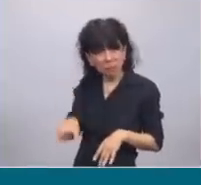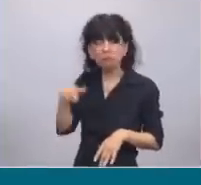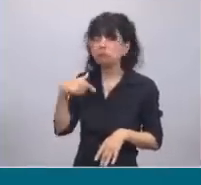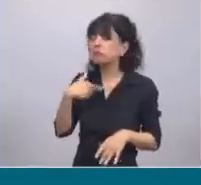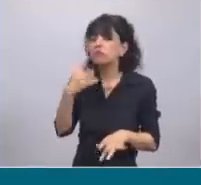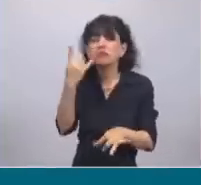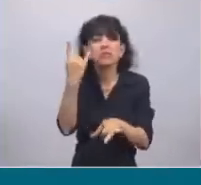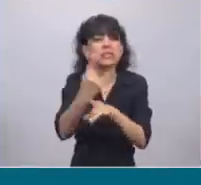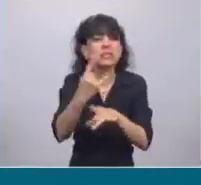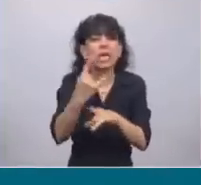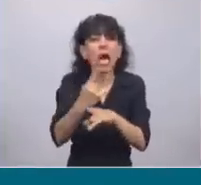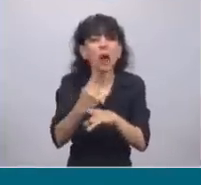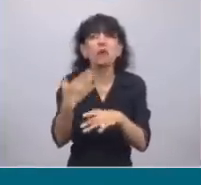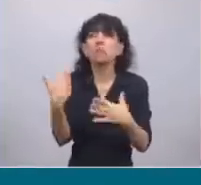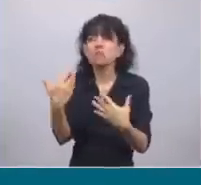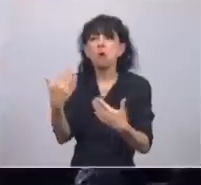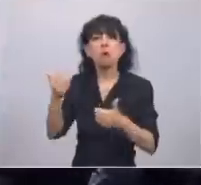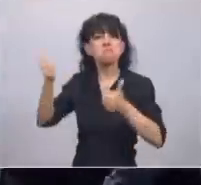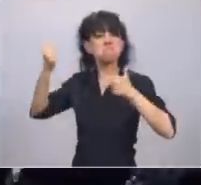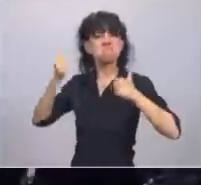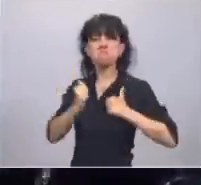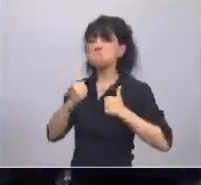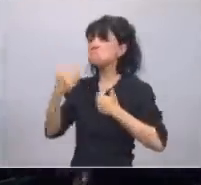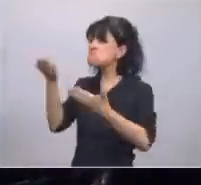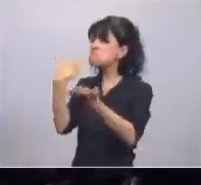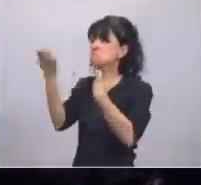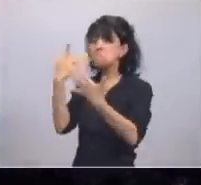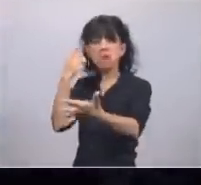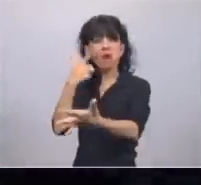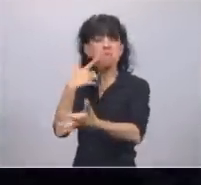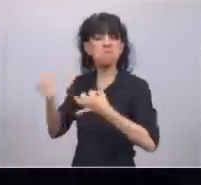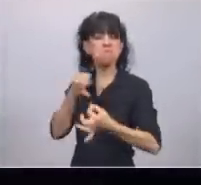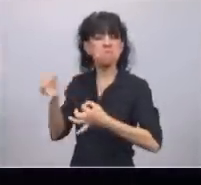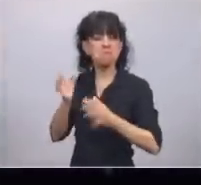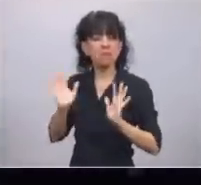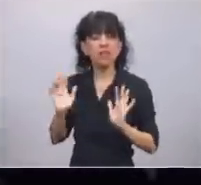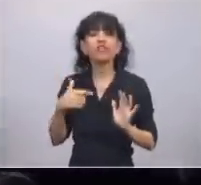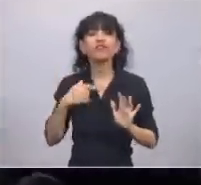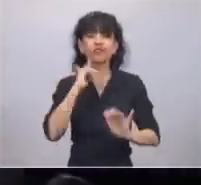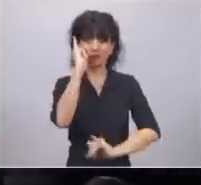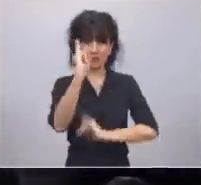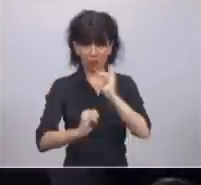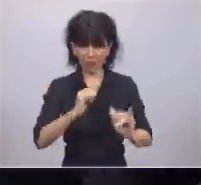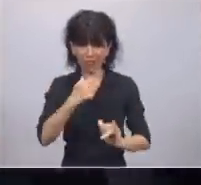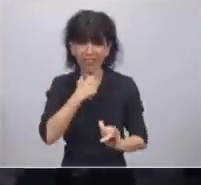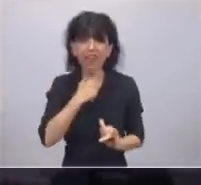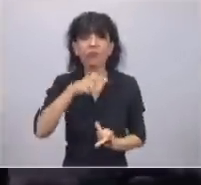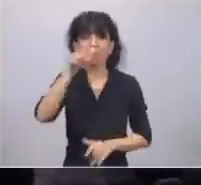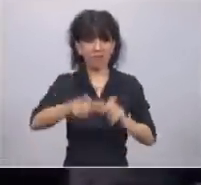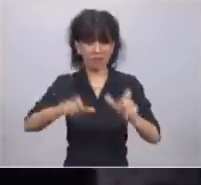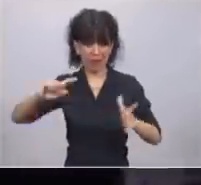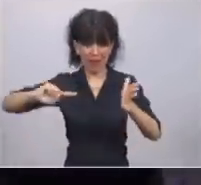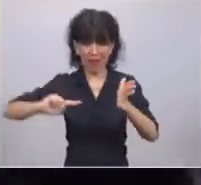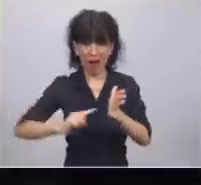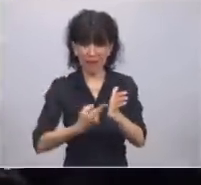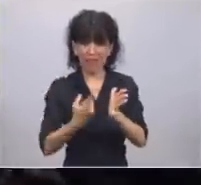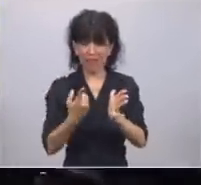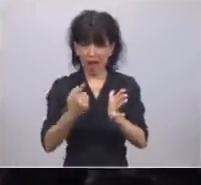oportunidad de debatir. Y quiero contarle a los vecinos y vecinas de esta